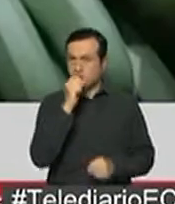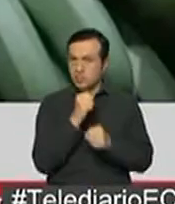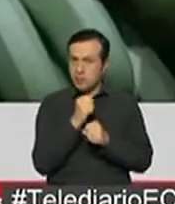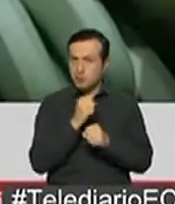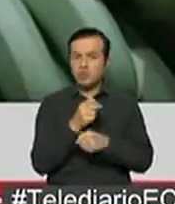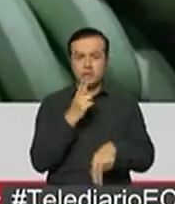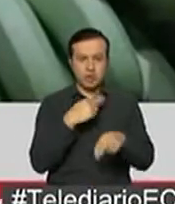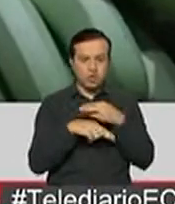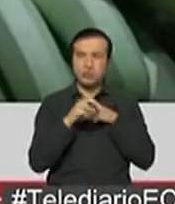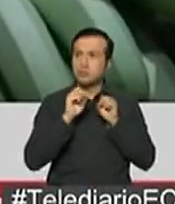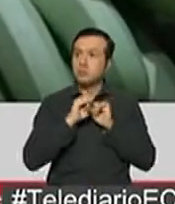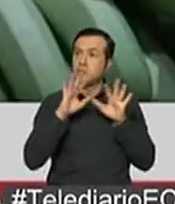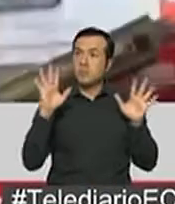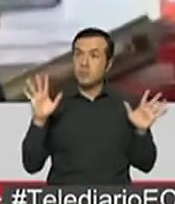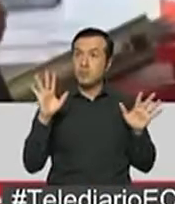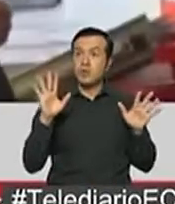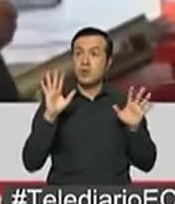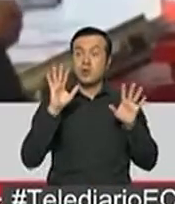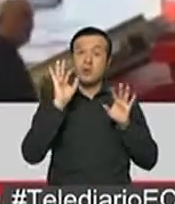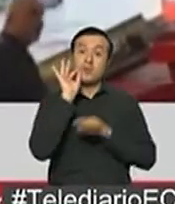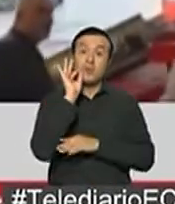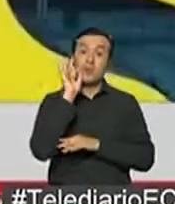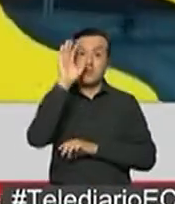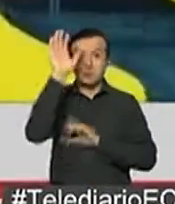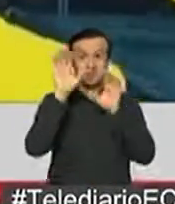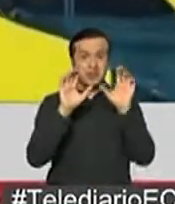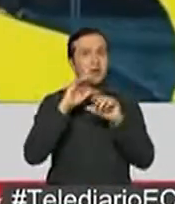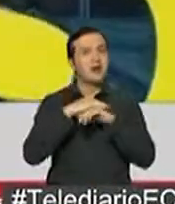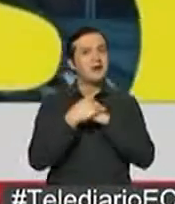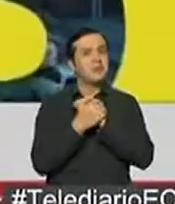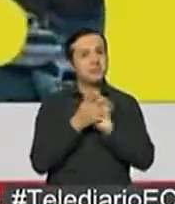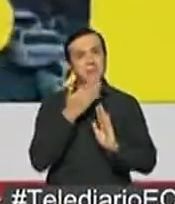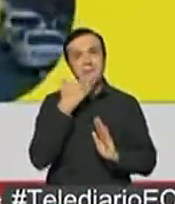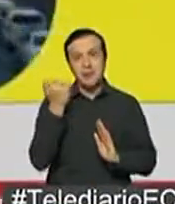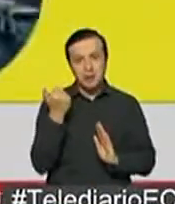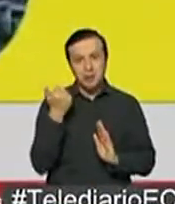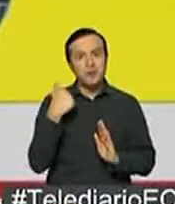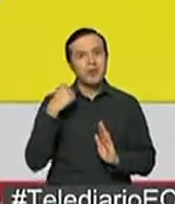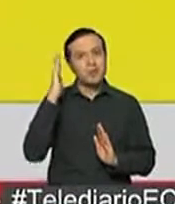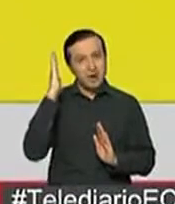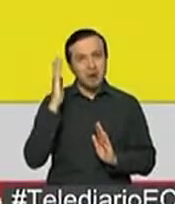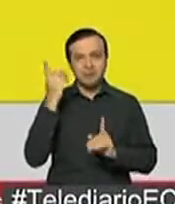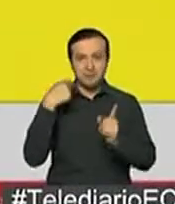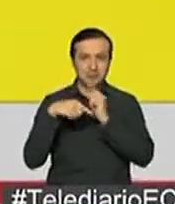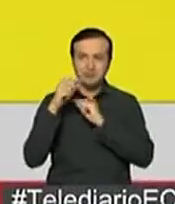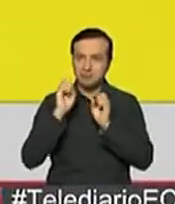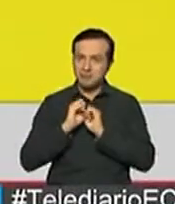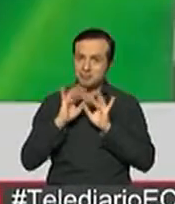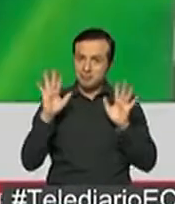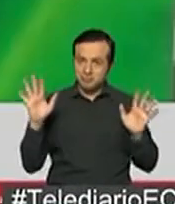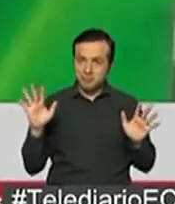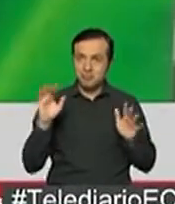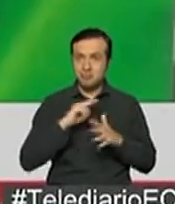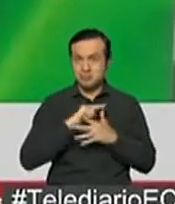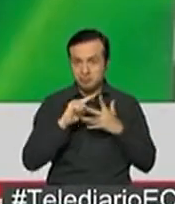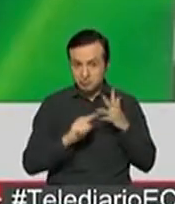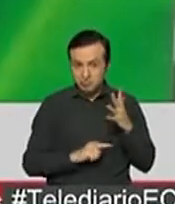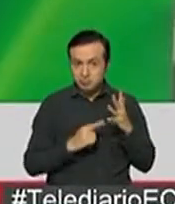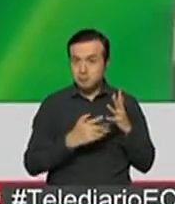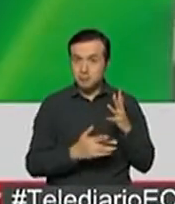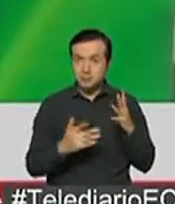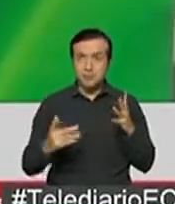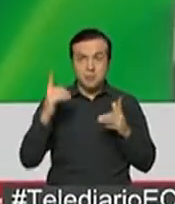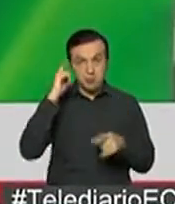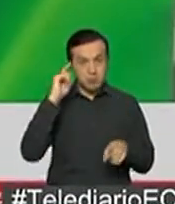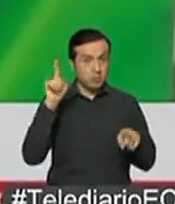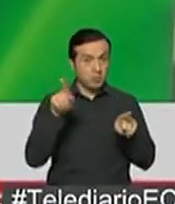mercados pero que en la fruit logística debe aprovecharse para mejorar las condiciones de ingreso para eso necesitamos seguir firmando acuerdos